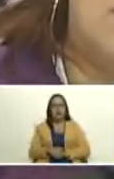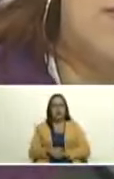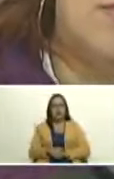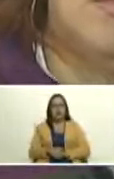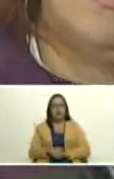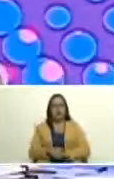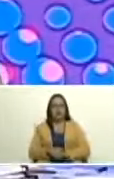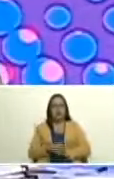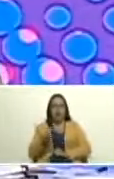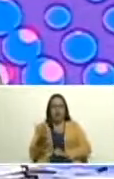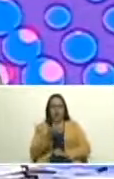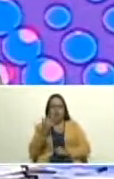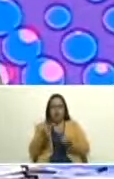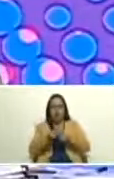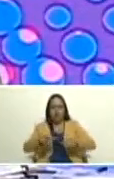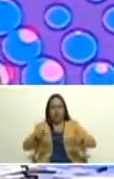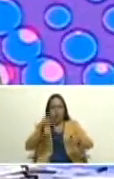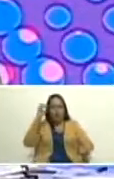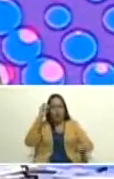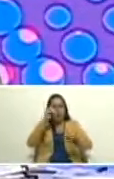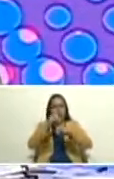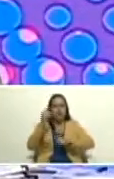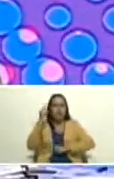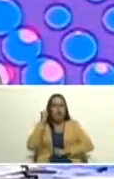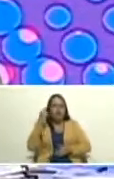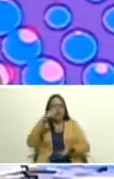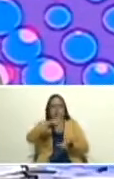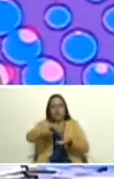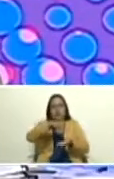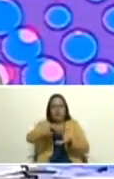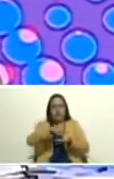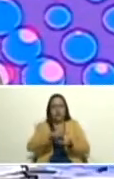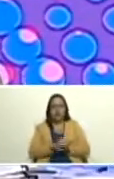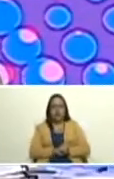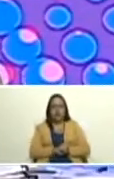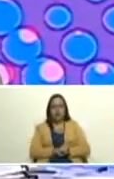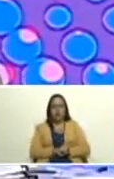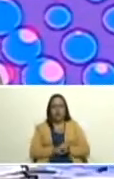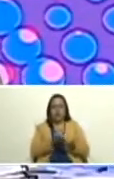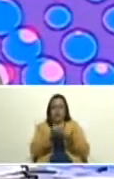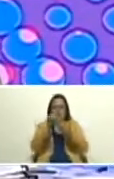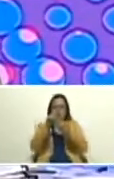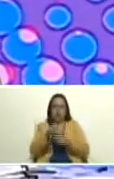En quinto lugar, el vértice mujer protagonista y participativa,